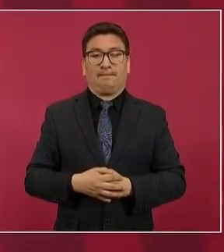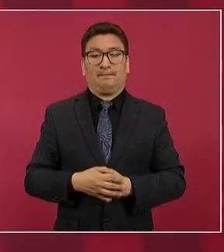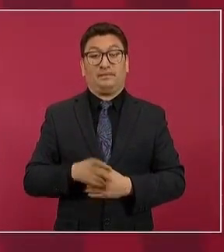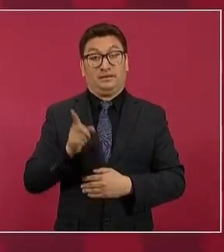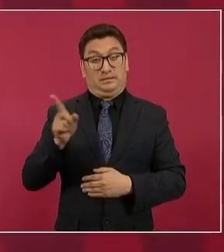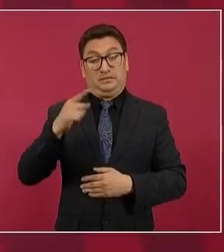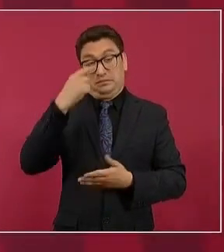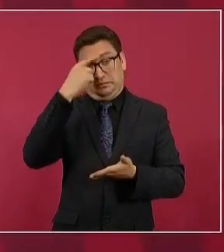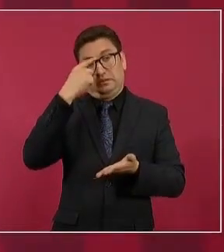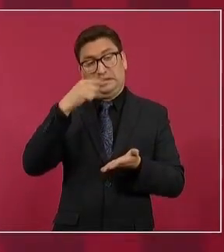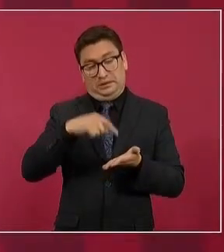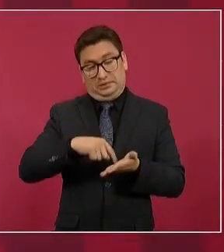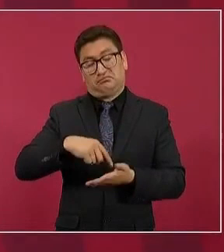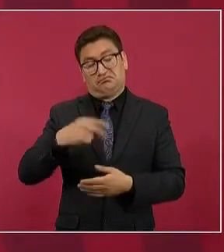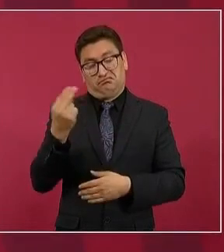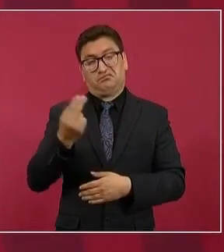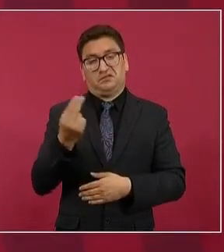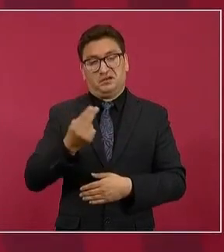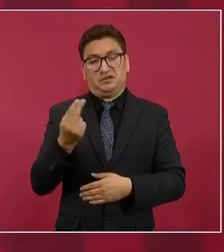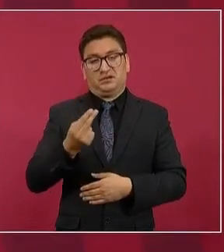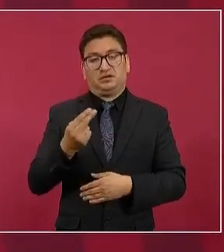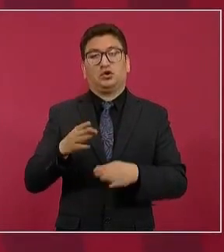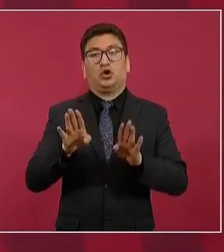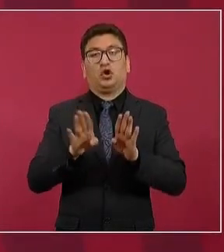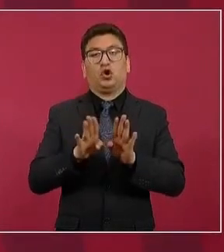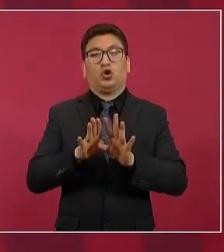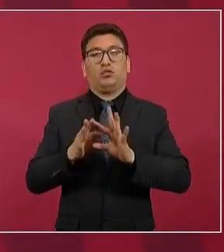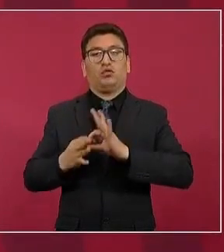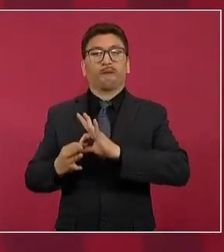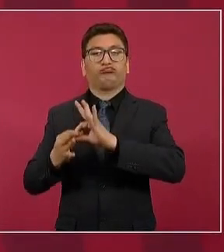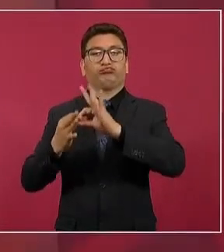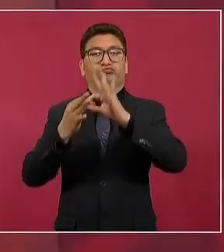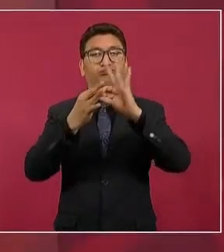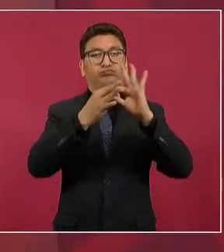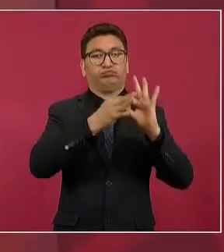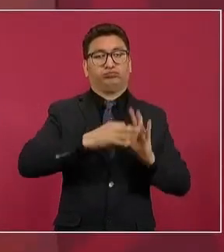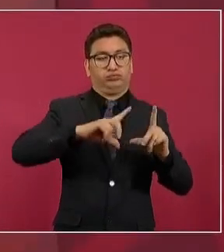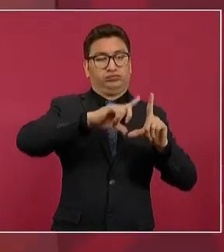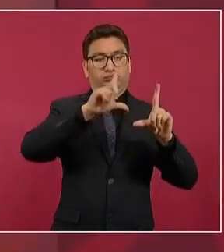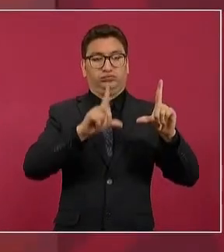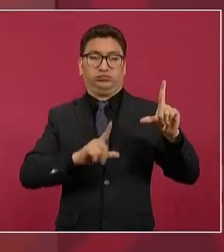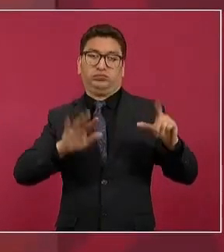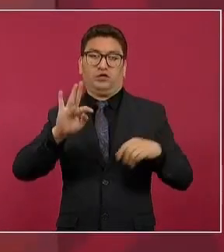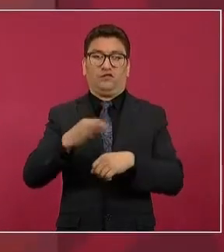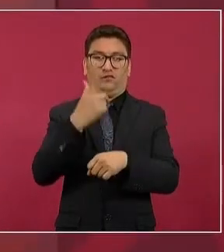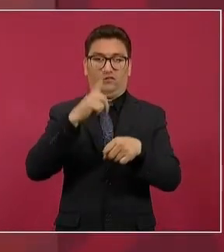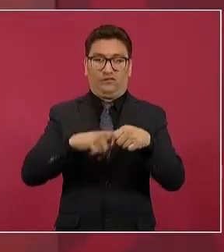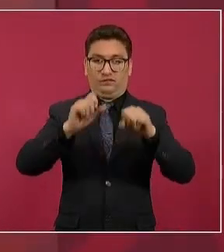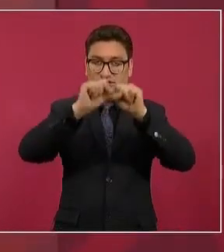creía necesario y conveniente, la federalización del sistema de salud